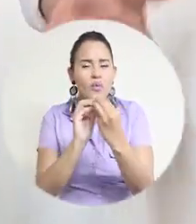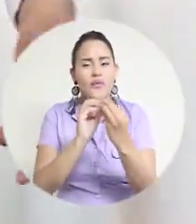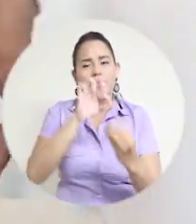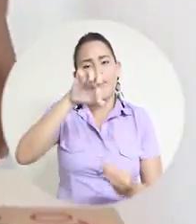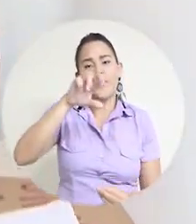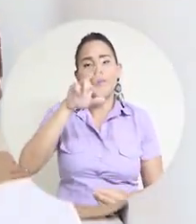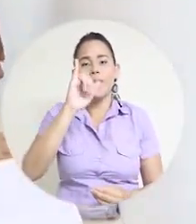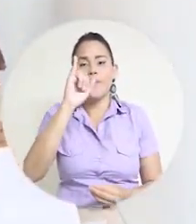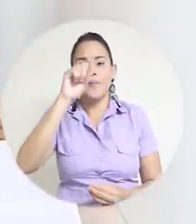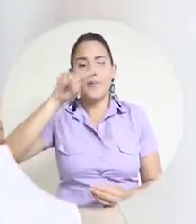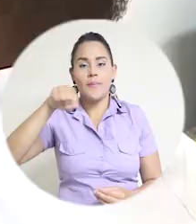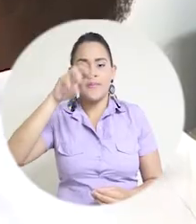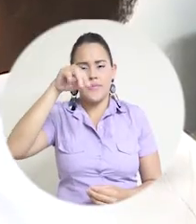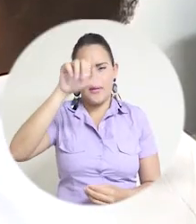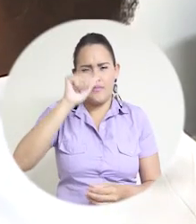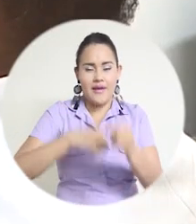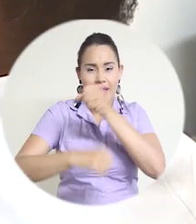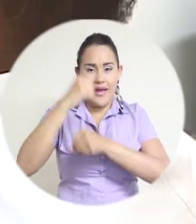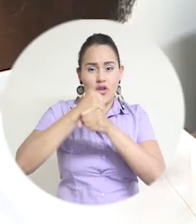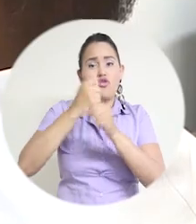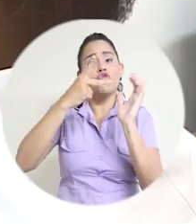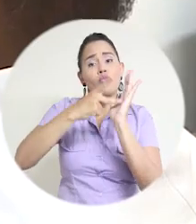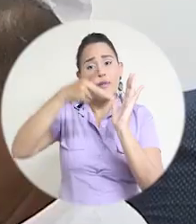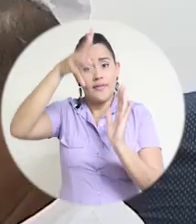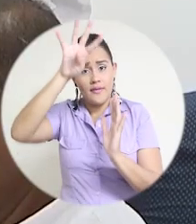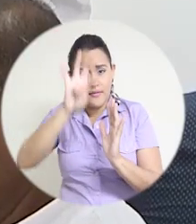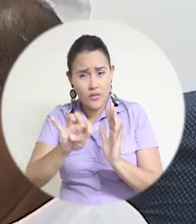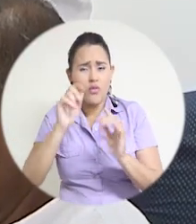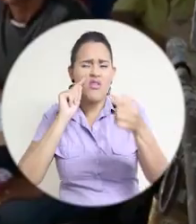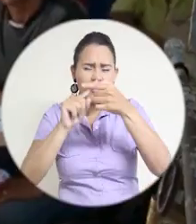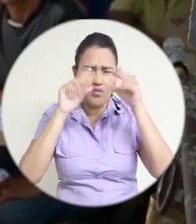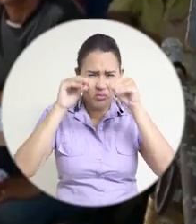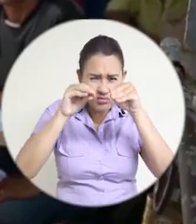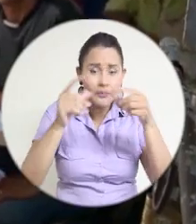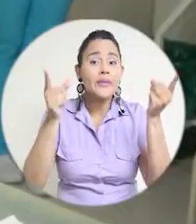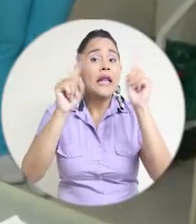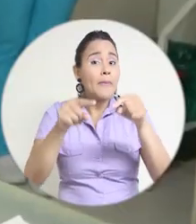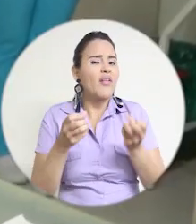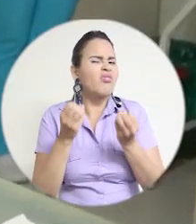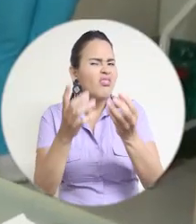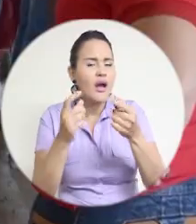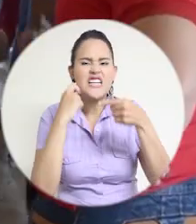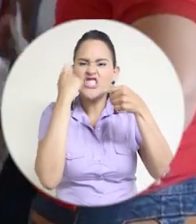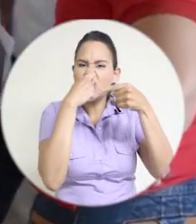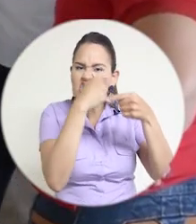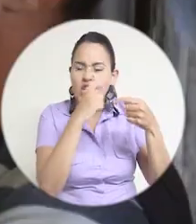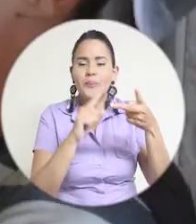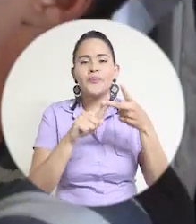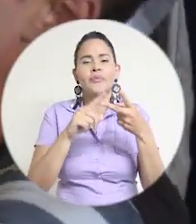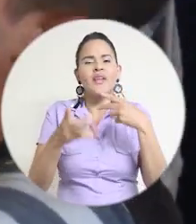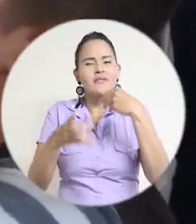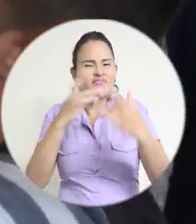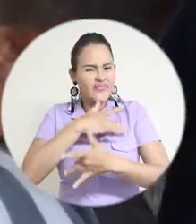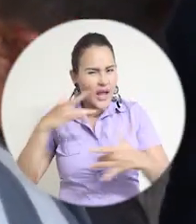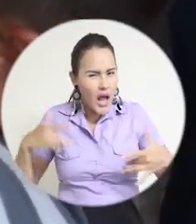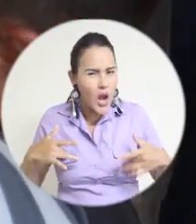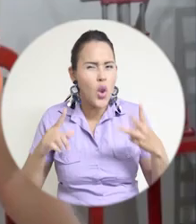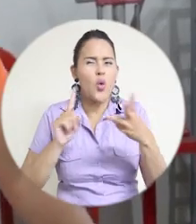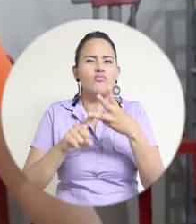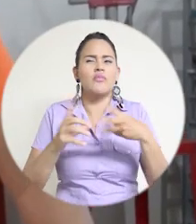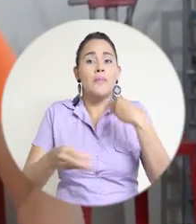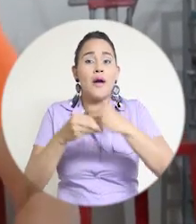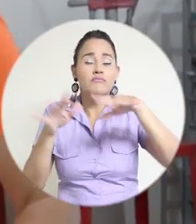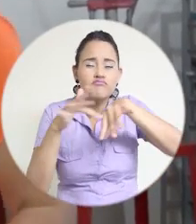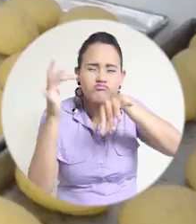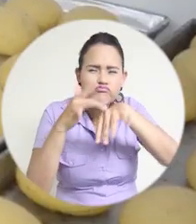en febrero del 2019, también brinda asesoría jurídica penal, servicios en salud y odontológicos, orientación en proyectos